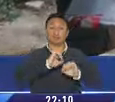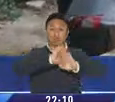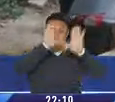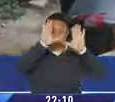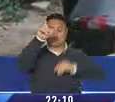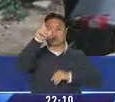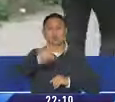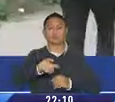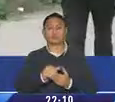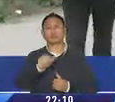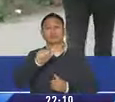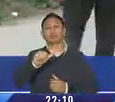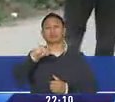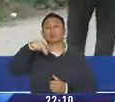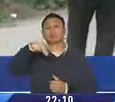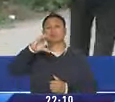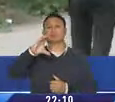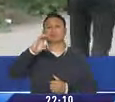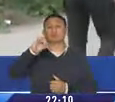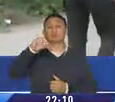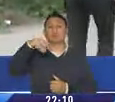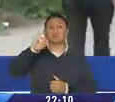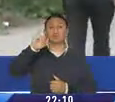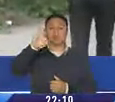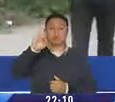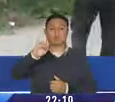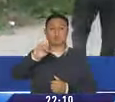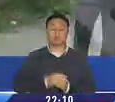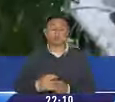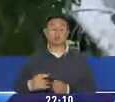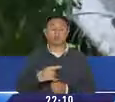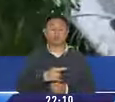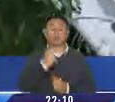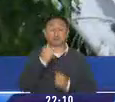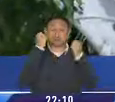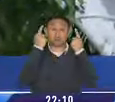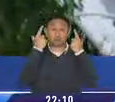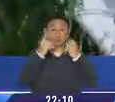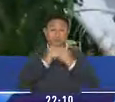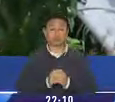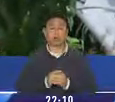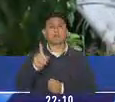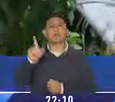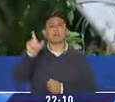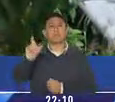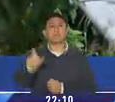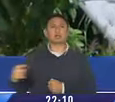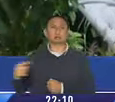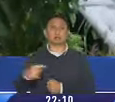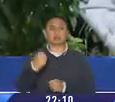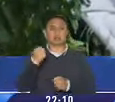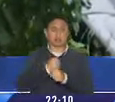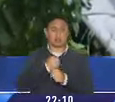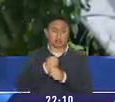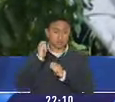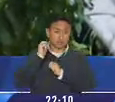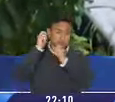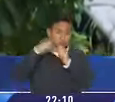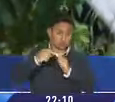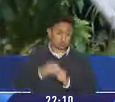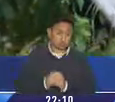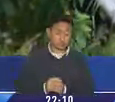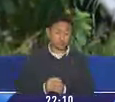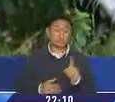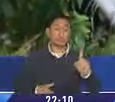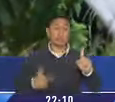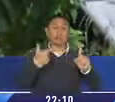la parroquia Anconcito del Cantón Salinas se levantaron alarmados. Uno de sus habitantes, dedicados a la pesca, fue asesinado al